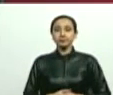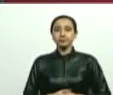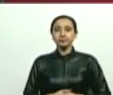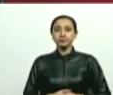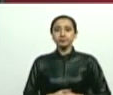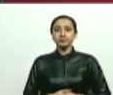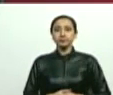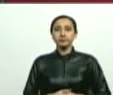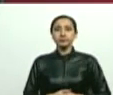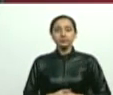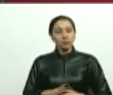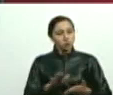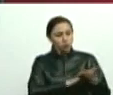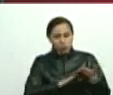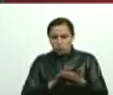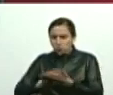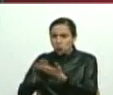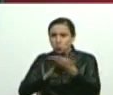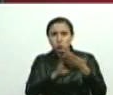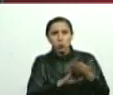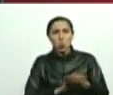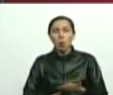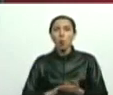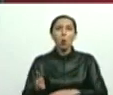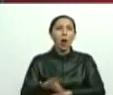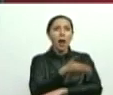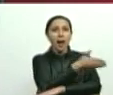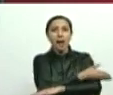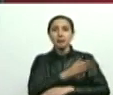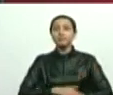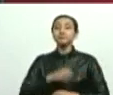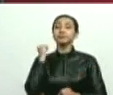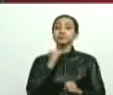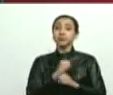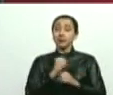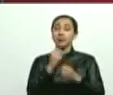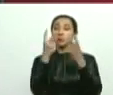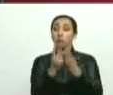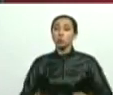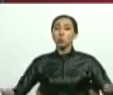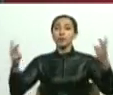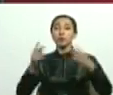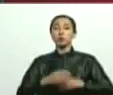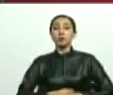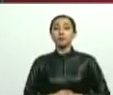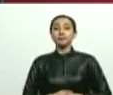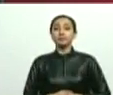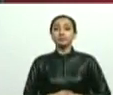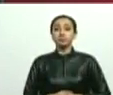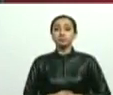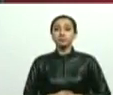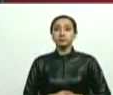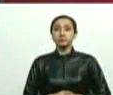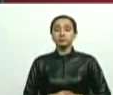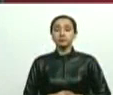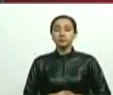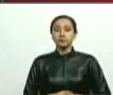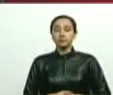curar heridas y a trabajar por la victoria. Una de las